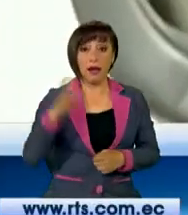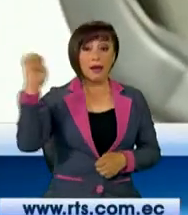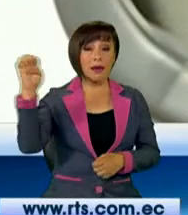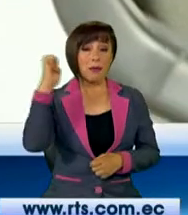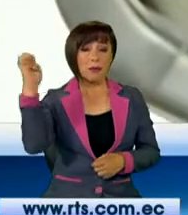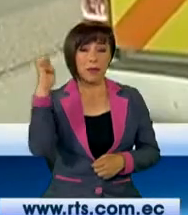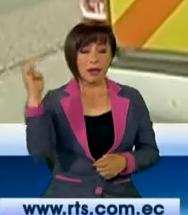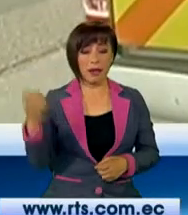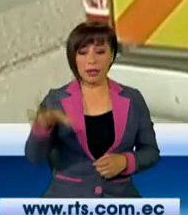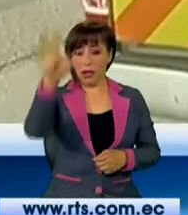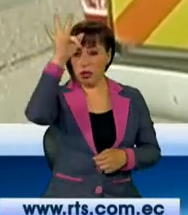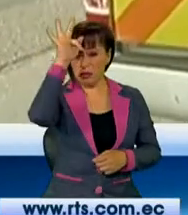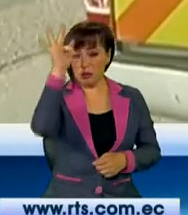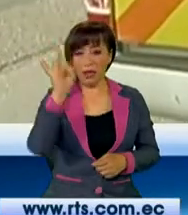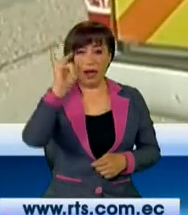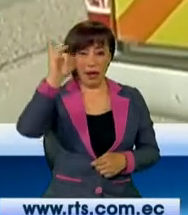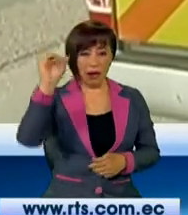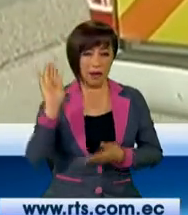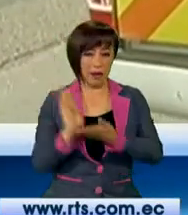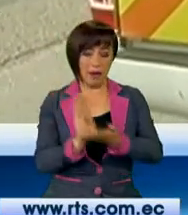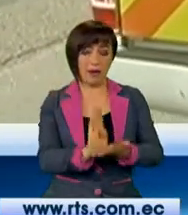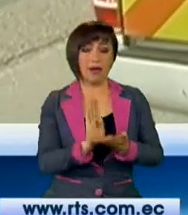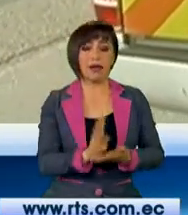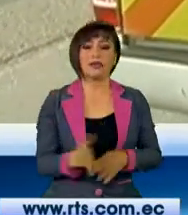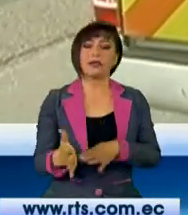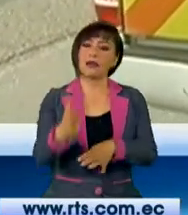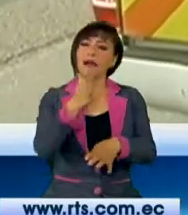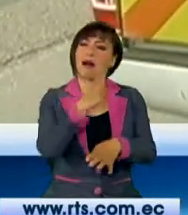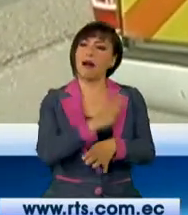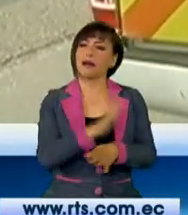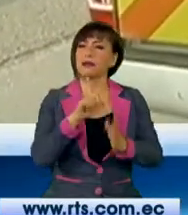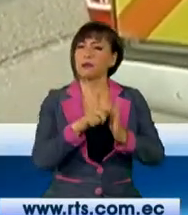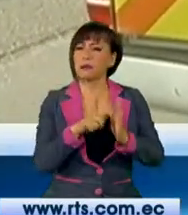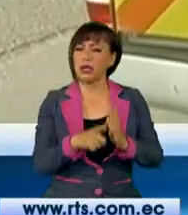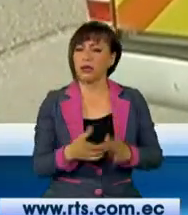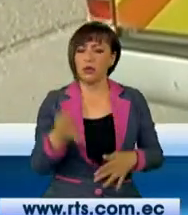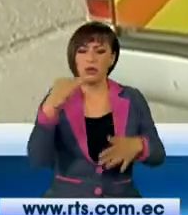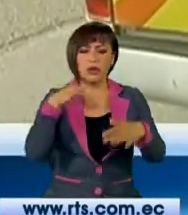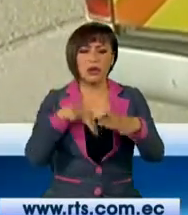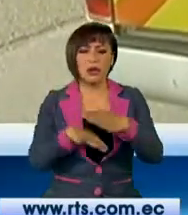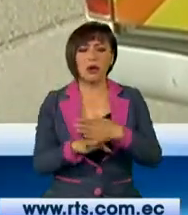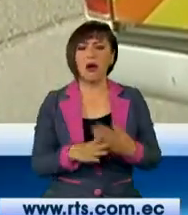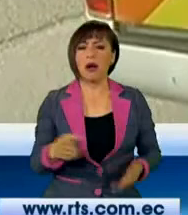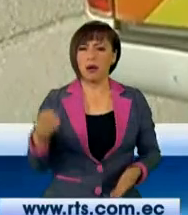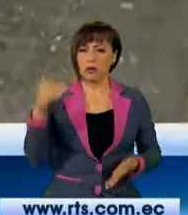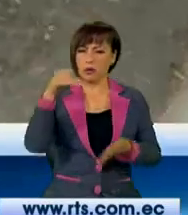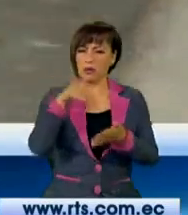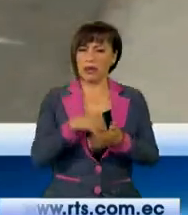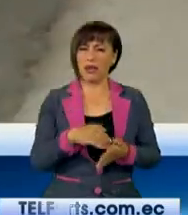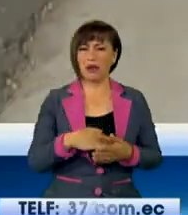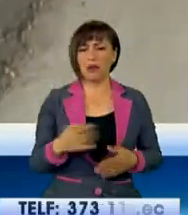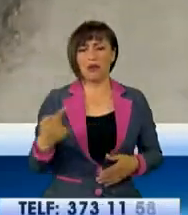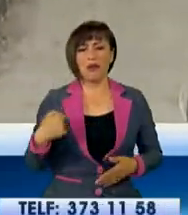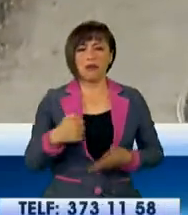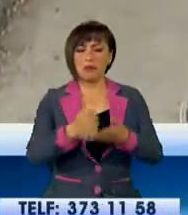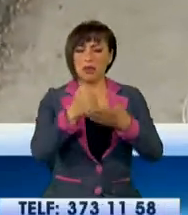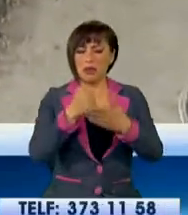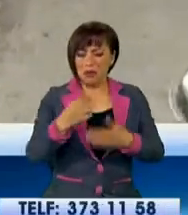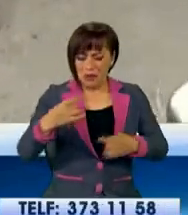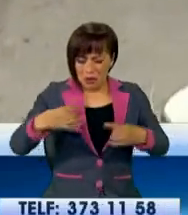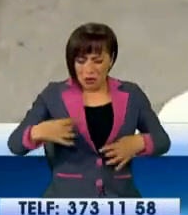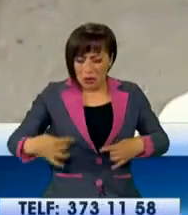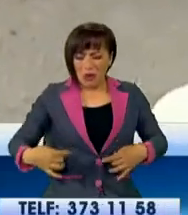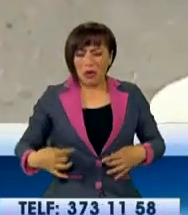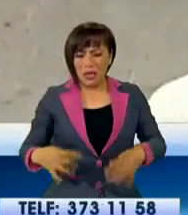del Hospital del IES. Resulta que minutos antes había ingresado a un centro de terapia física por unos dolores en